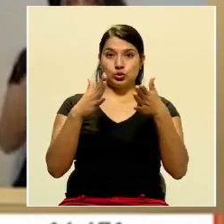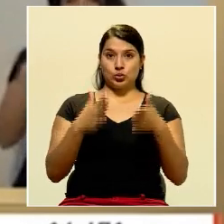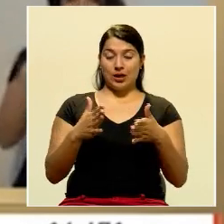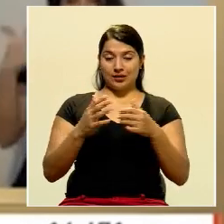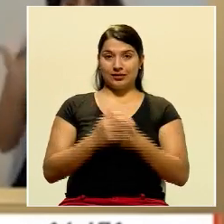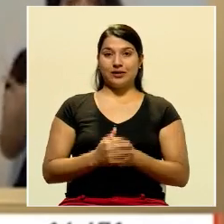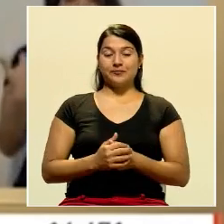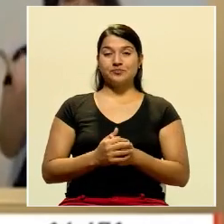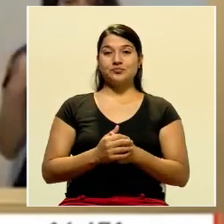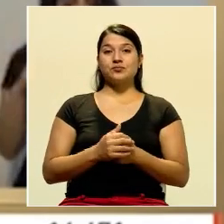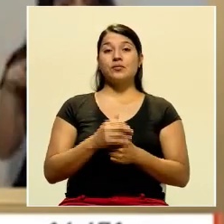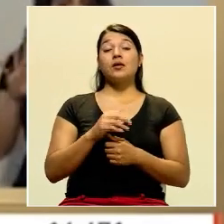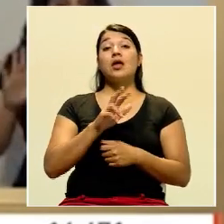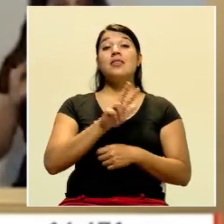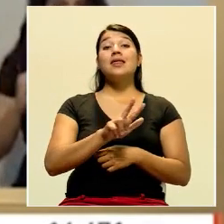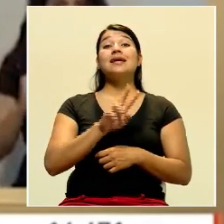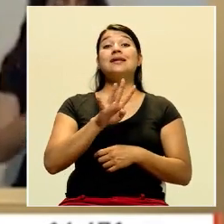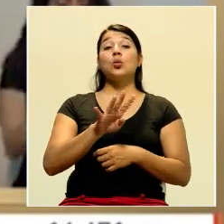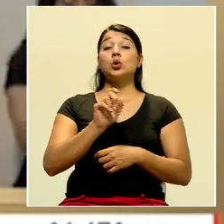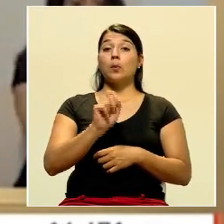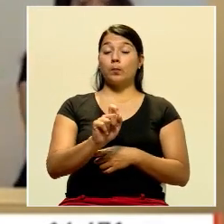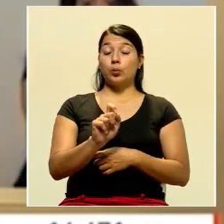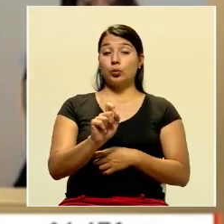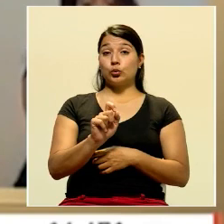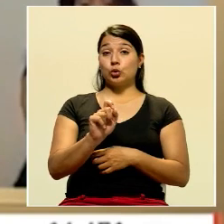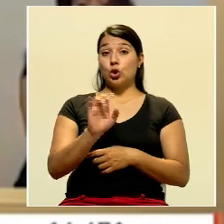estudiantes. Un